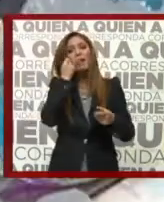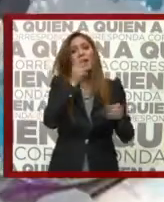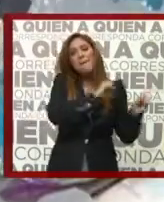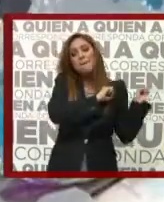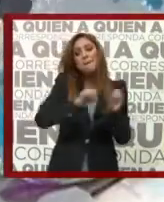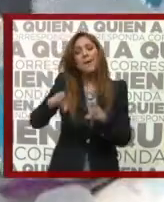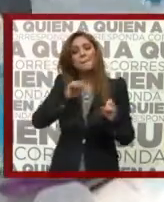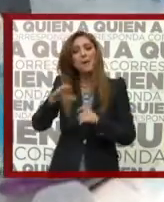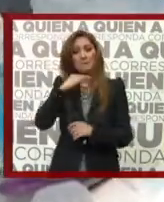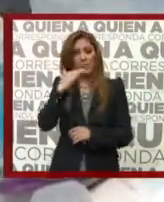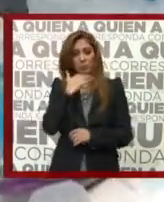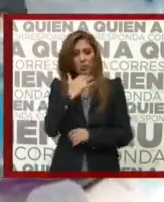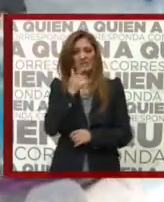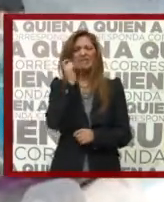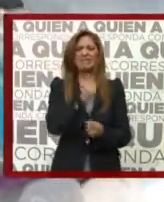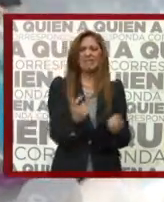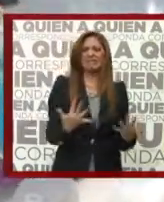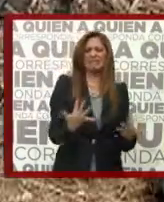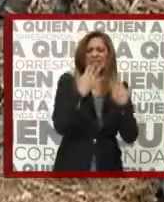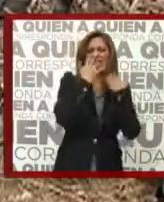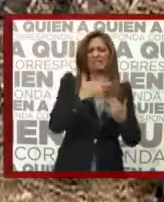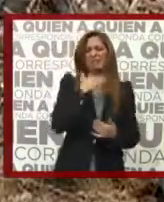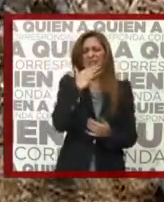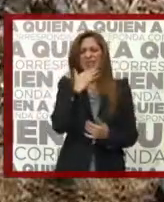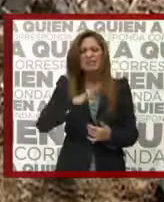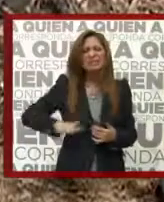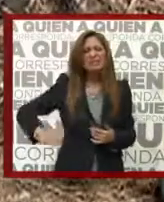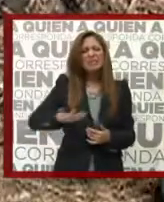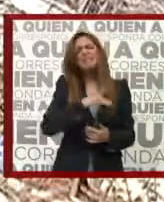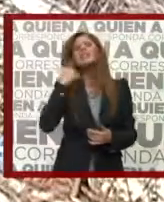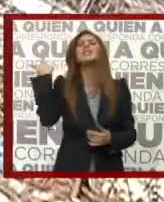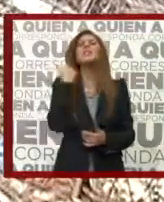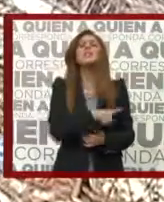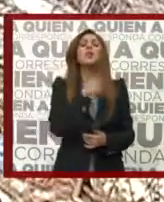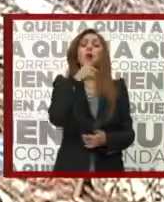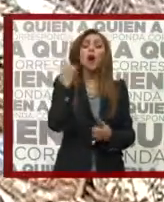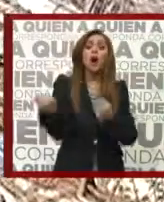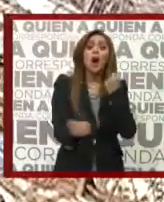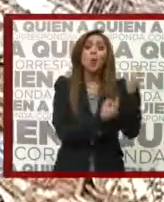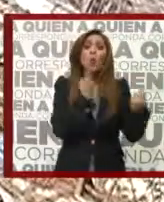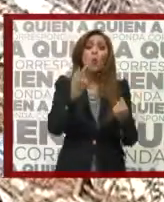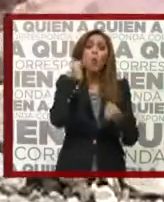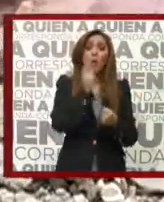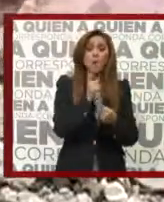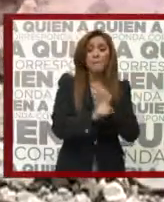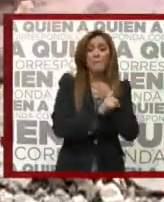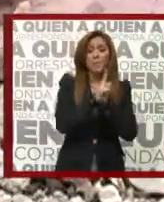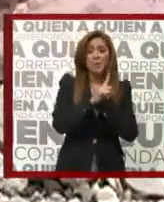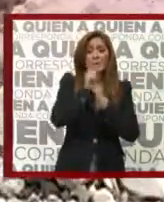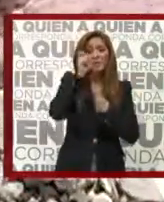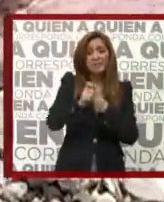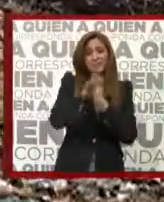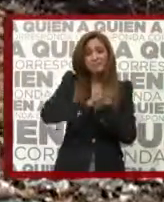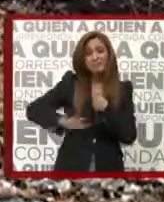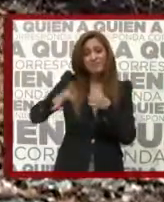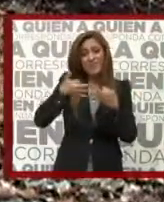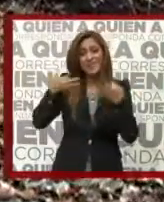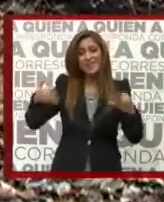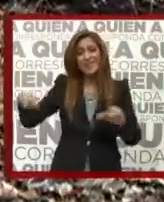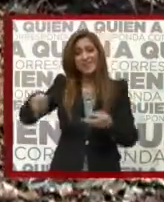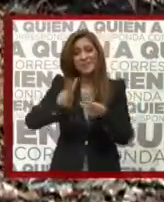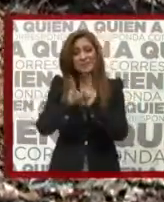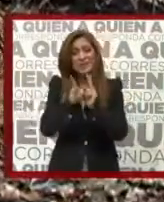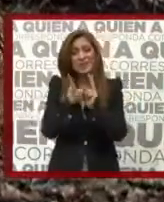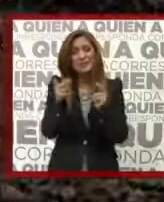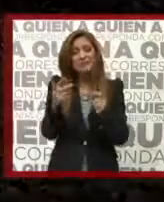este lado. El olor, la suciedad y el ambiente que genera son solo algunos de los problemas que este terreno les trae a los